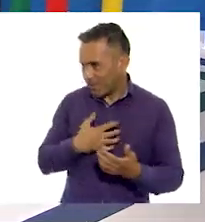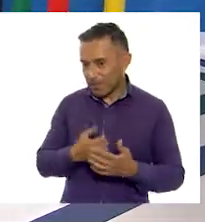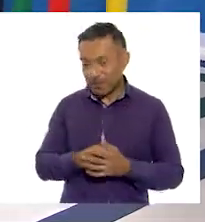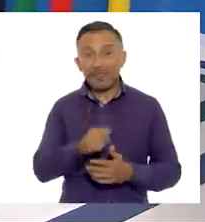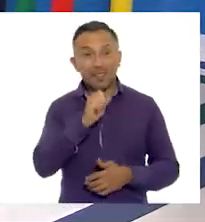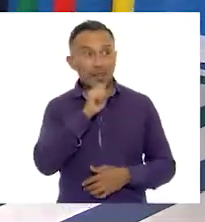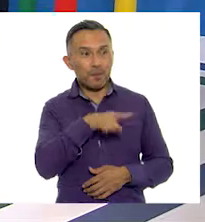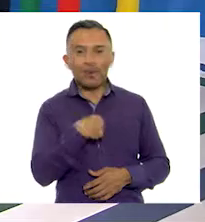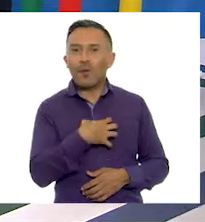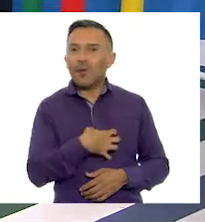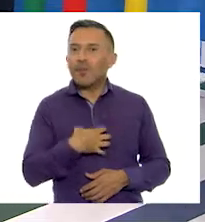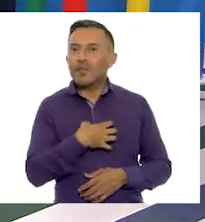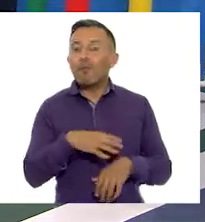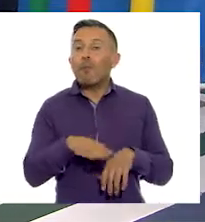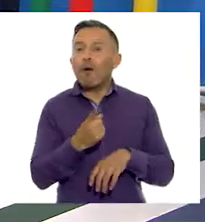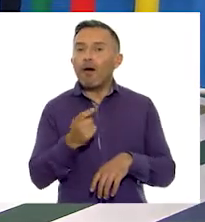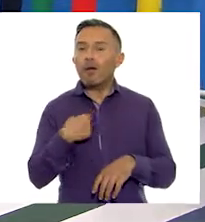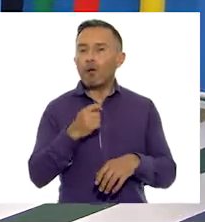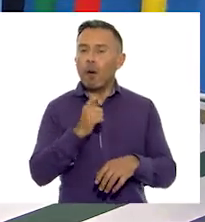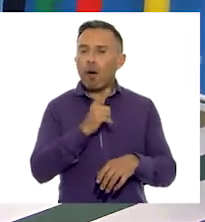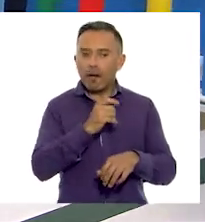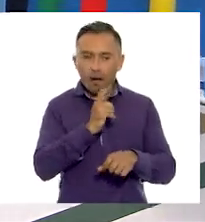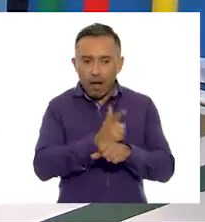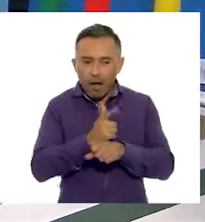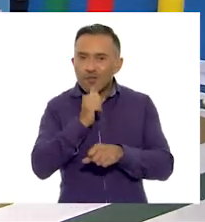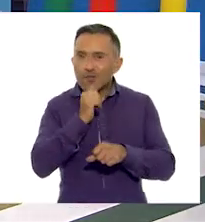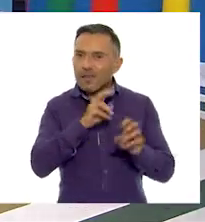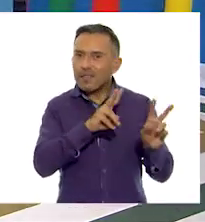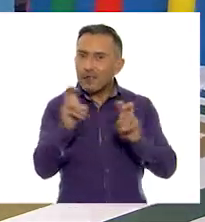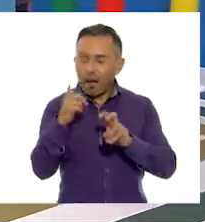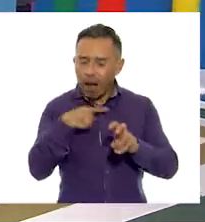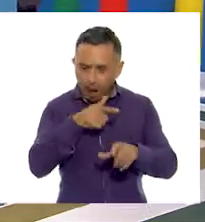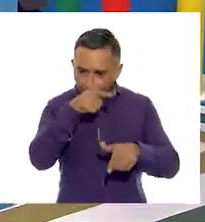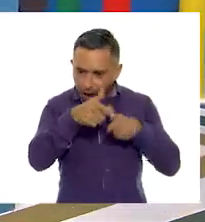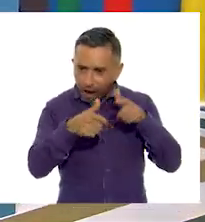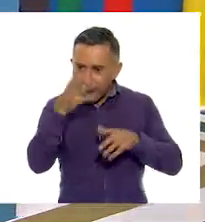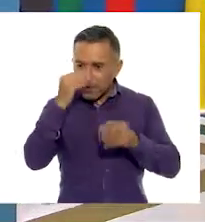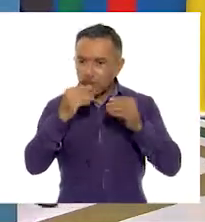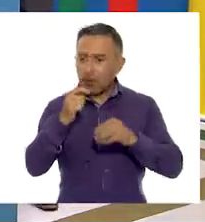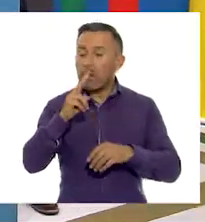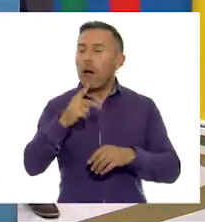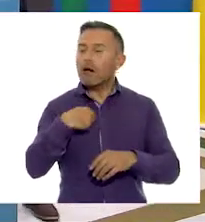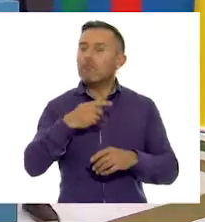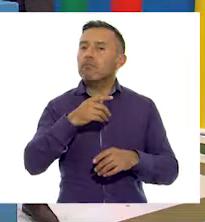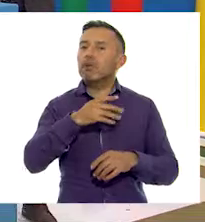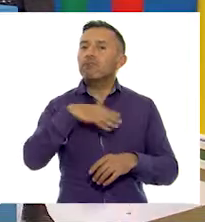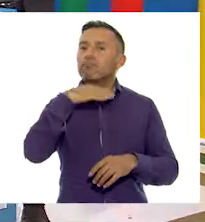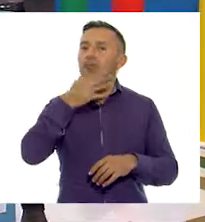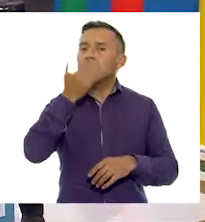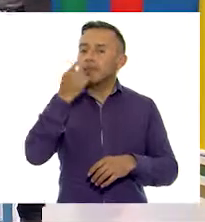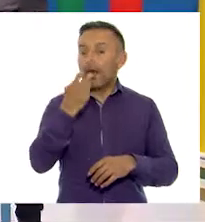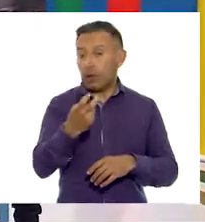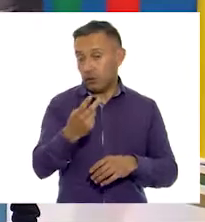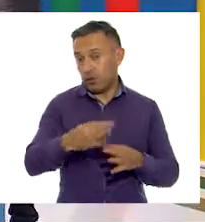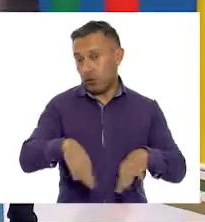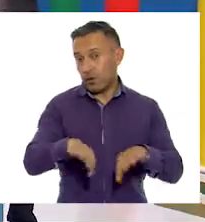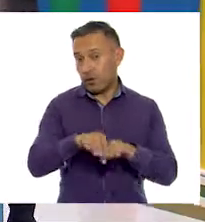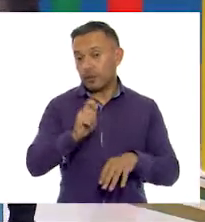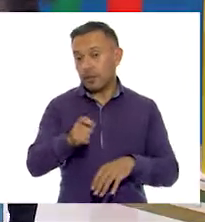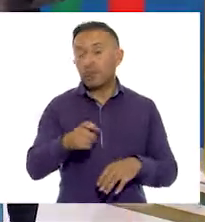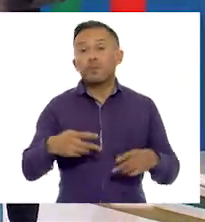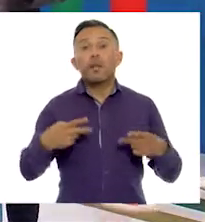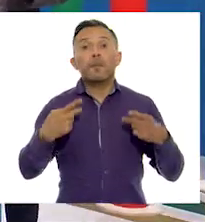más clara sobre cómo penetra este virus a las células humanas. Sí. Y en